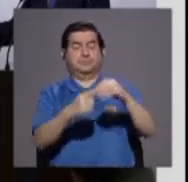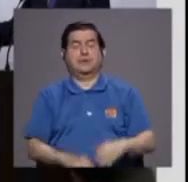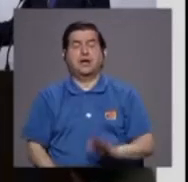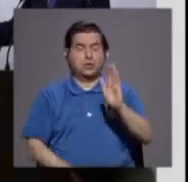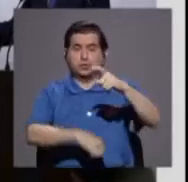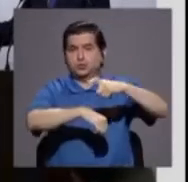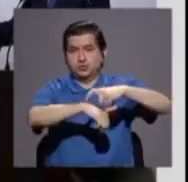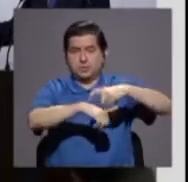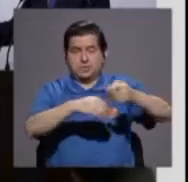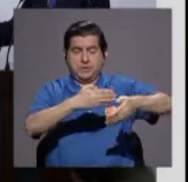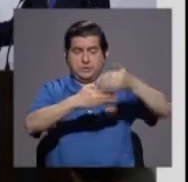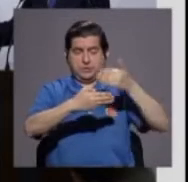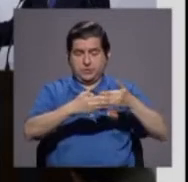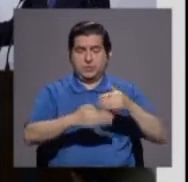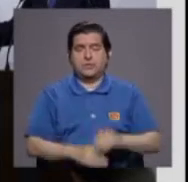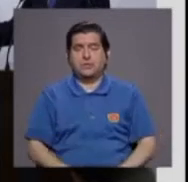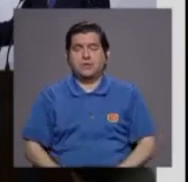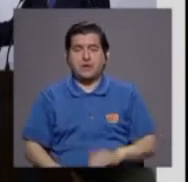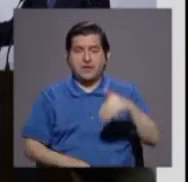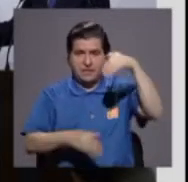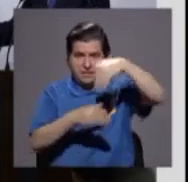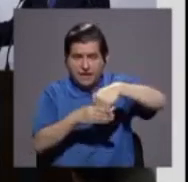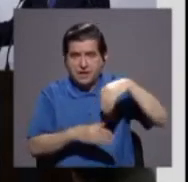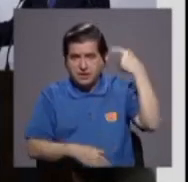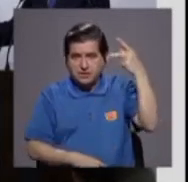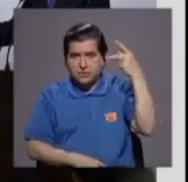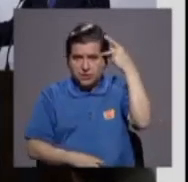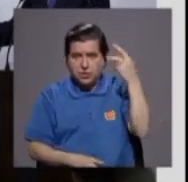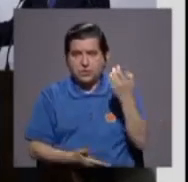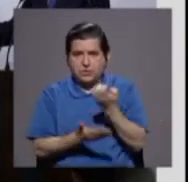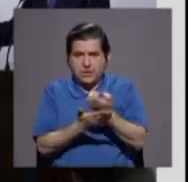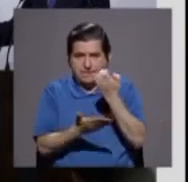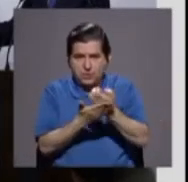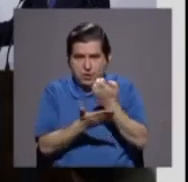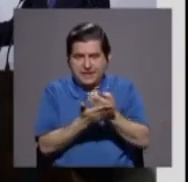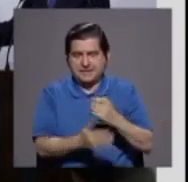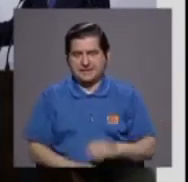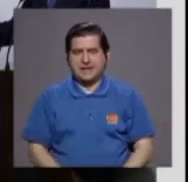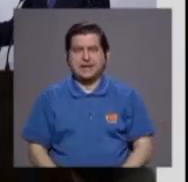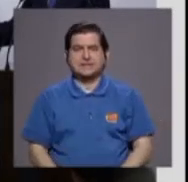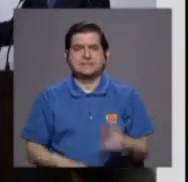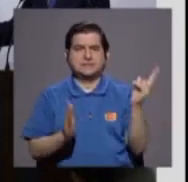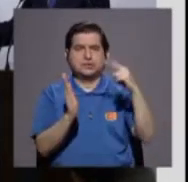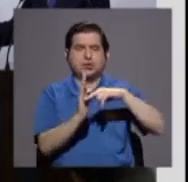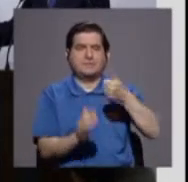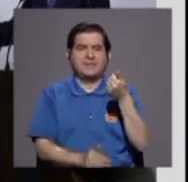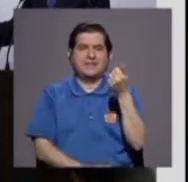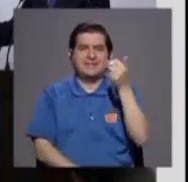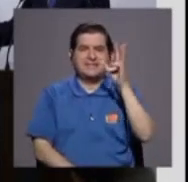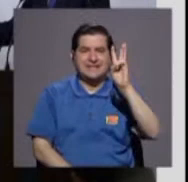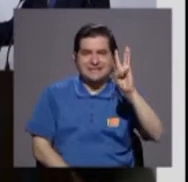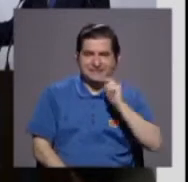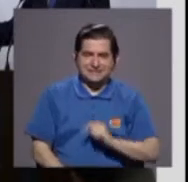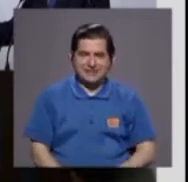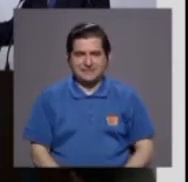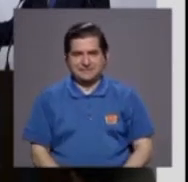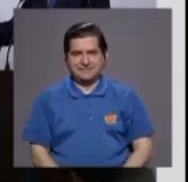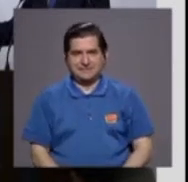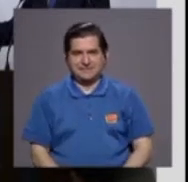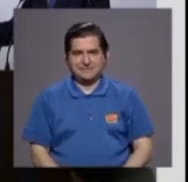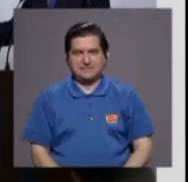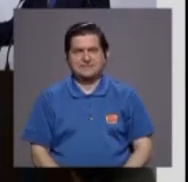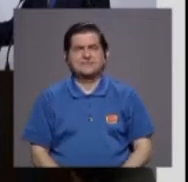tuvo dentro de sus políticas económicas. Y en el 2016 un poco